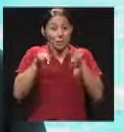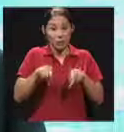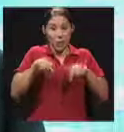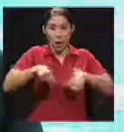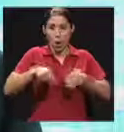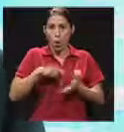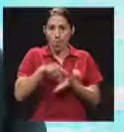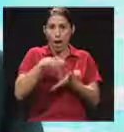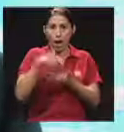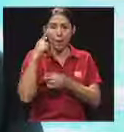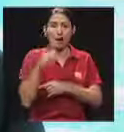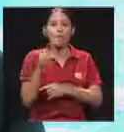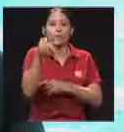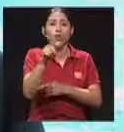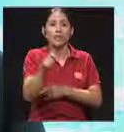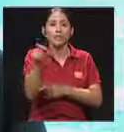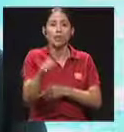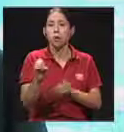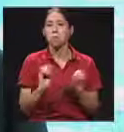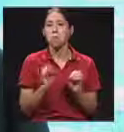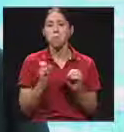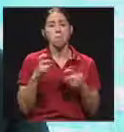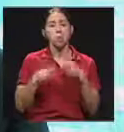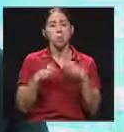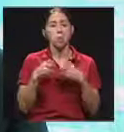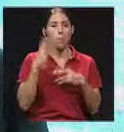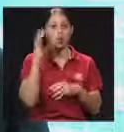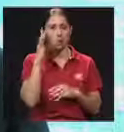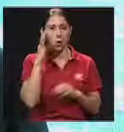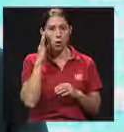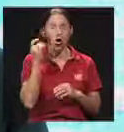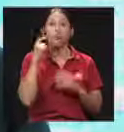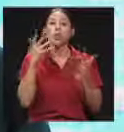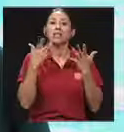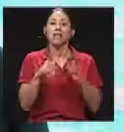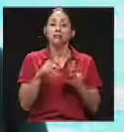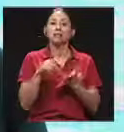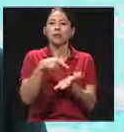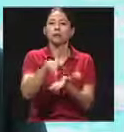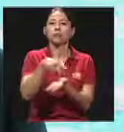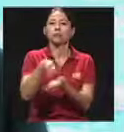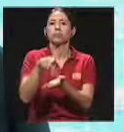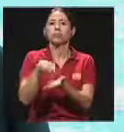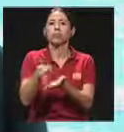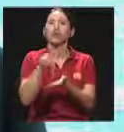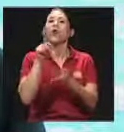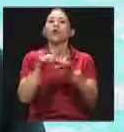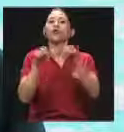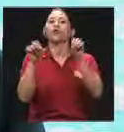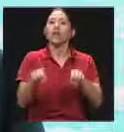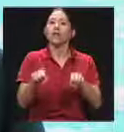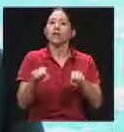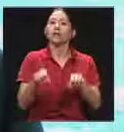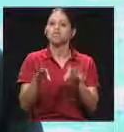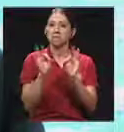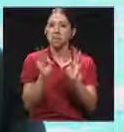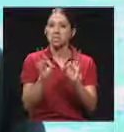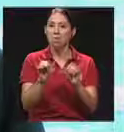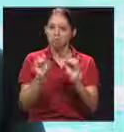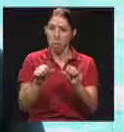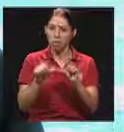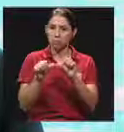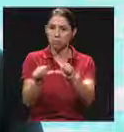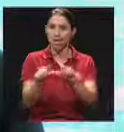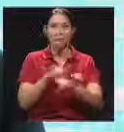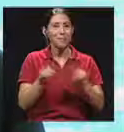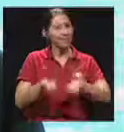hoy cotizan no tienen esa preocupación porque están cotizando en el magisterio en un régimen que es sostenible. A diferencia de un régimen de reparto